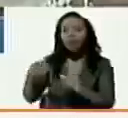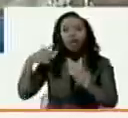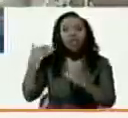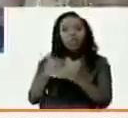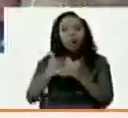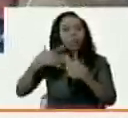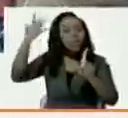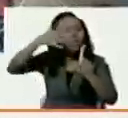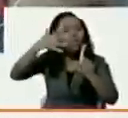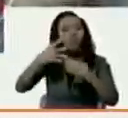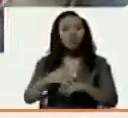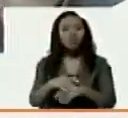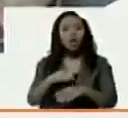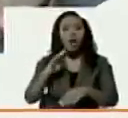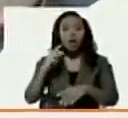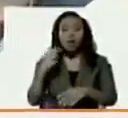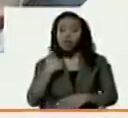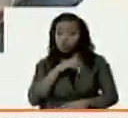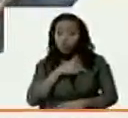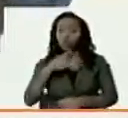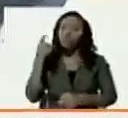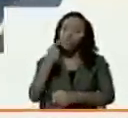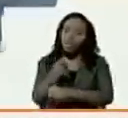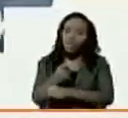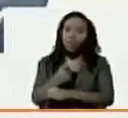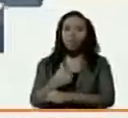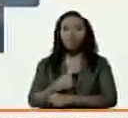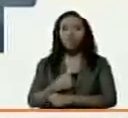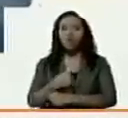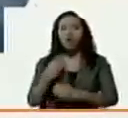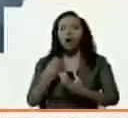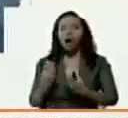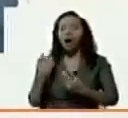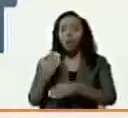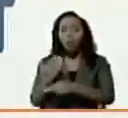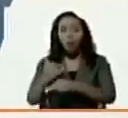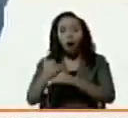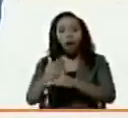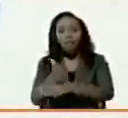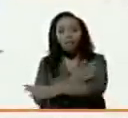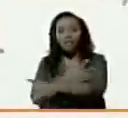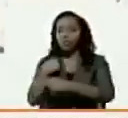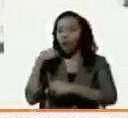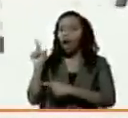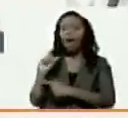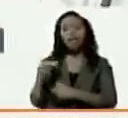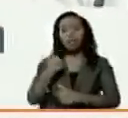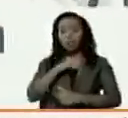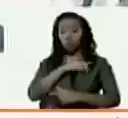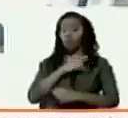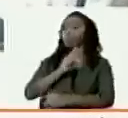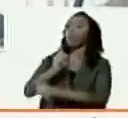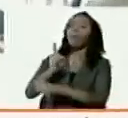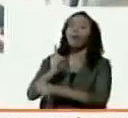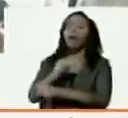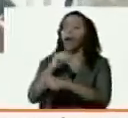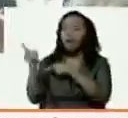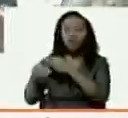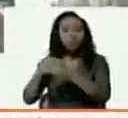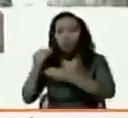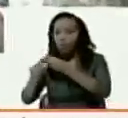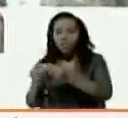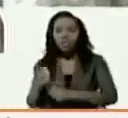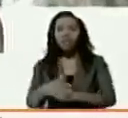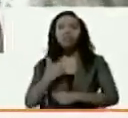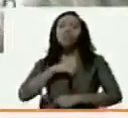no comenzamos, repito, a llamar a Piñera dictador, a llamar a la señora Áñez dictadora, ellos no lo van a hacer, CNN no lo va a hacer.